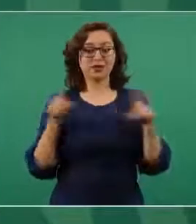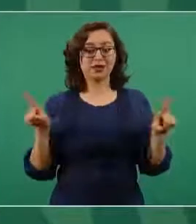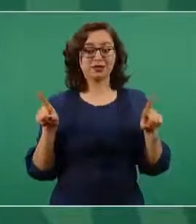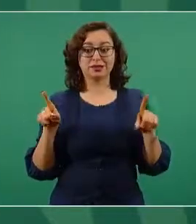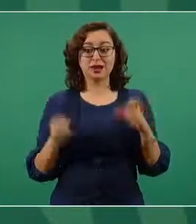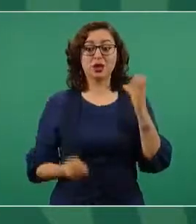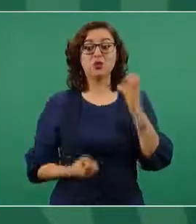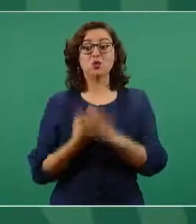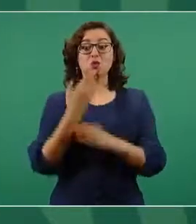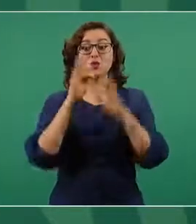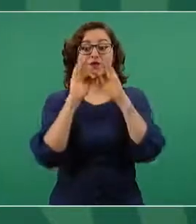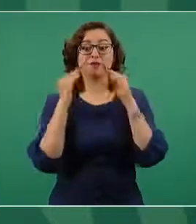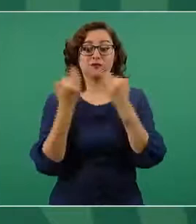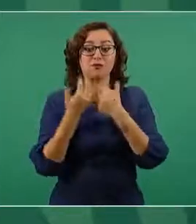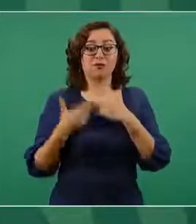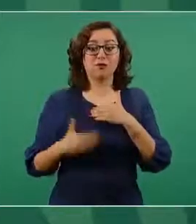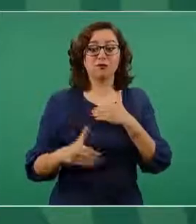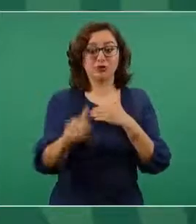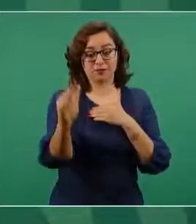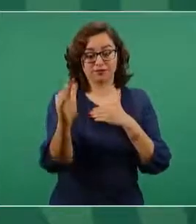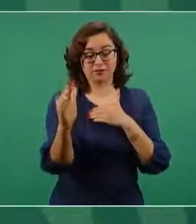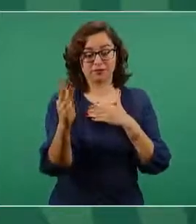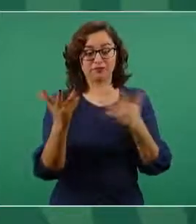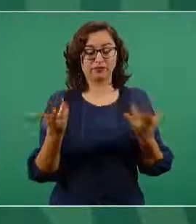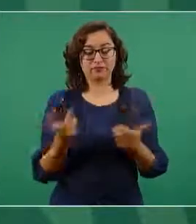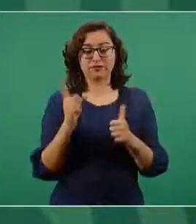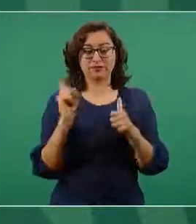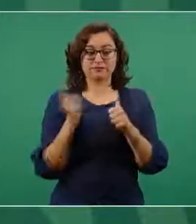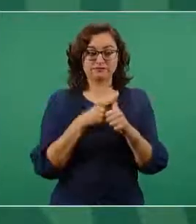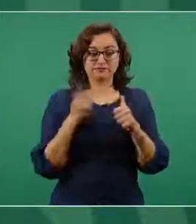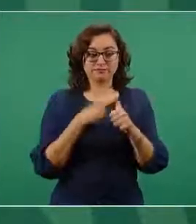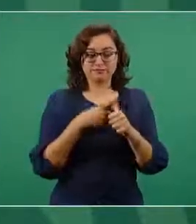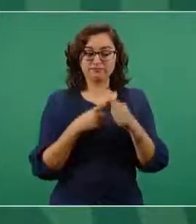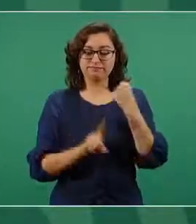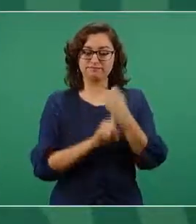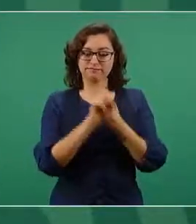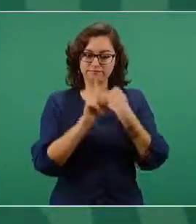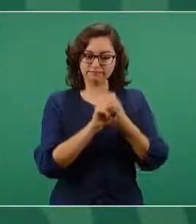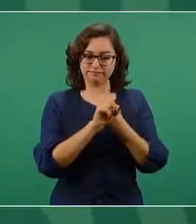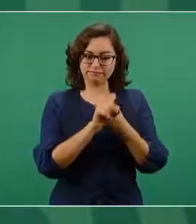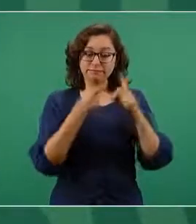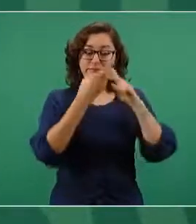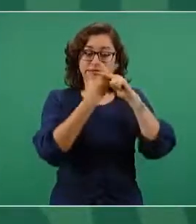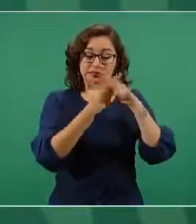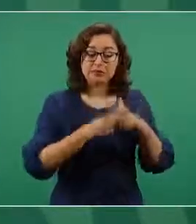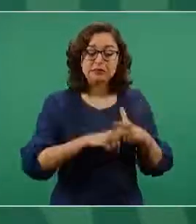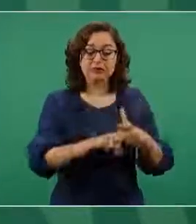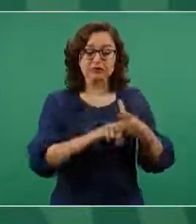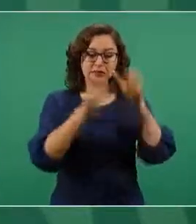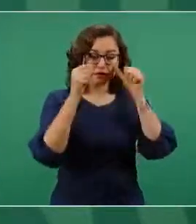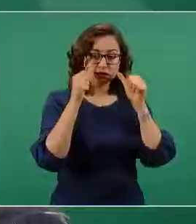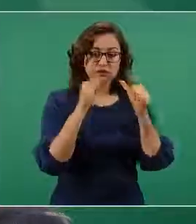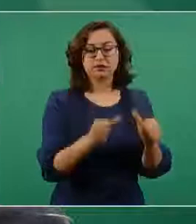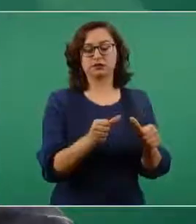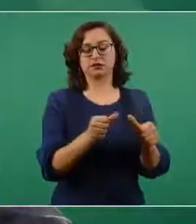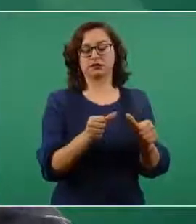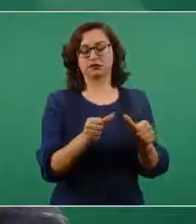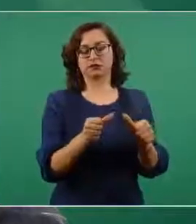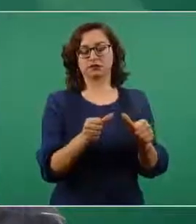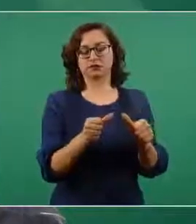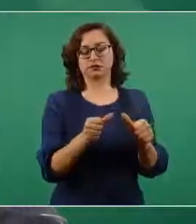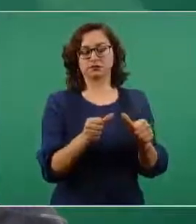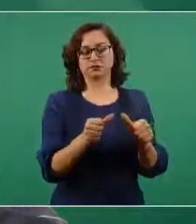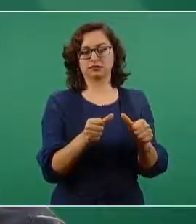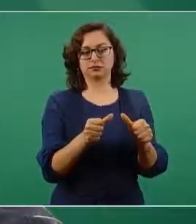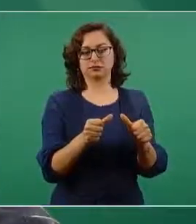nueva en donde queremos atender las causas. Entonces no es que